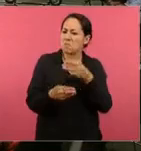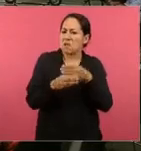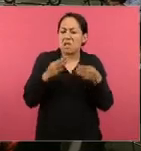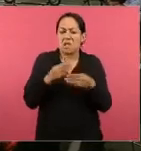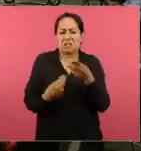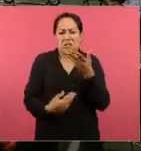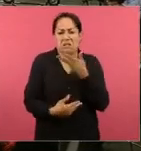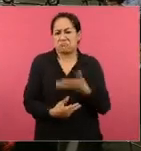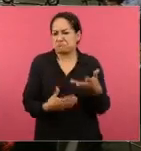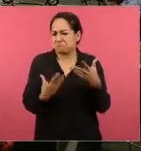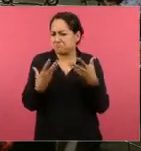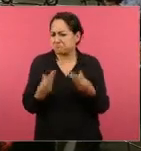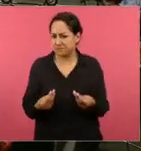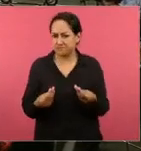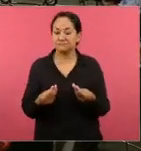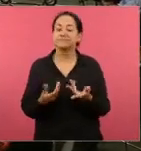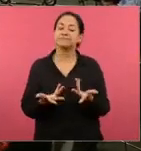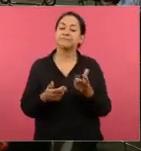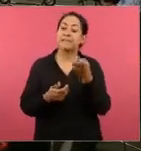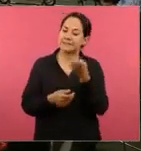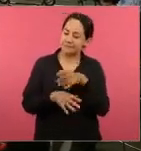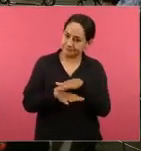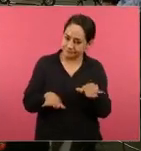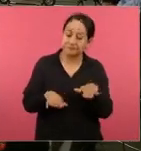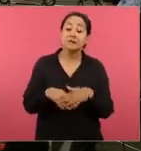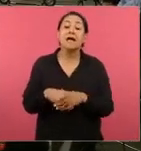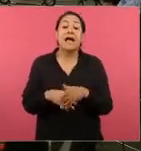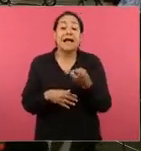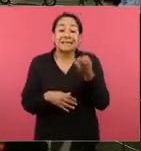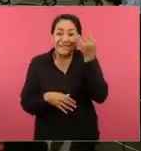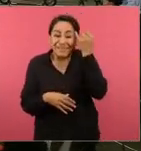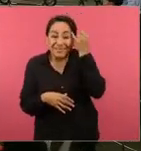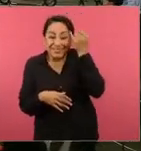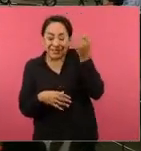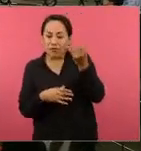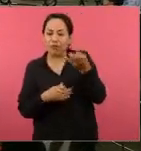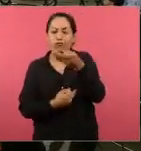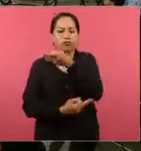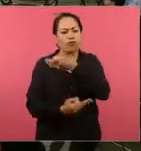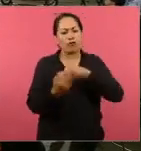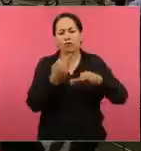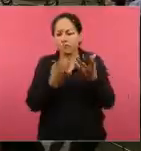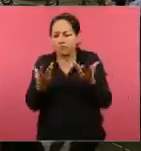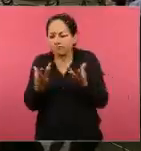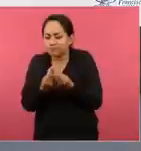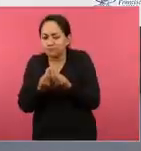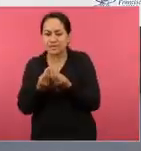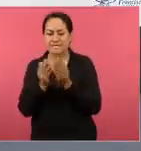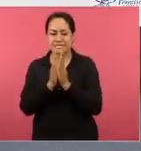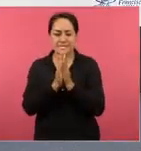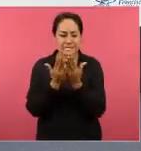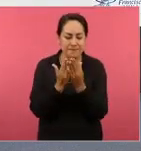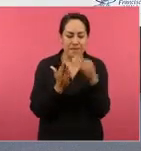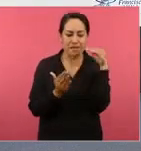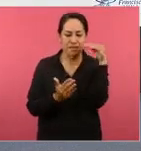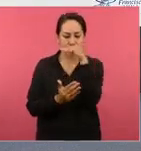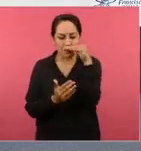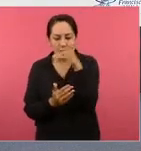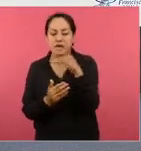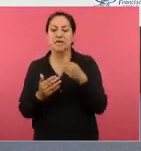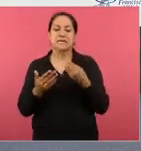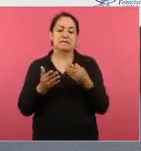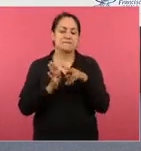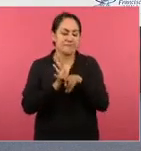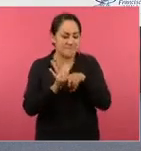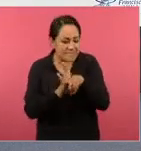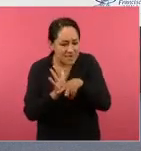Entonces, en este marco, en esta construcción colectiva de los libros de texto, de verdad que es una gran